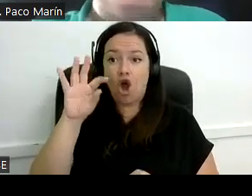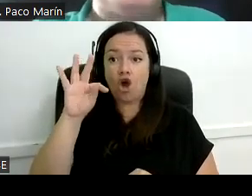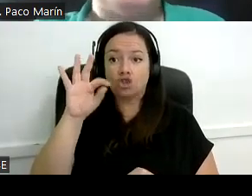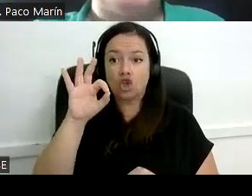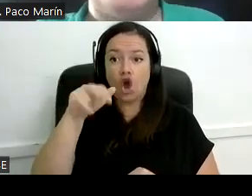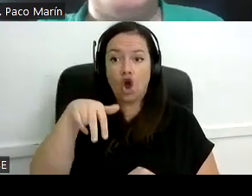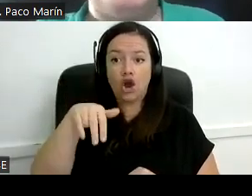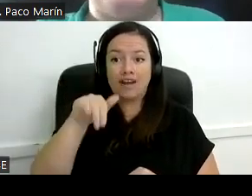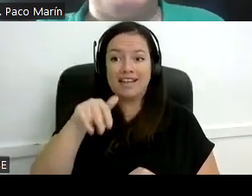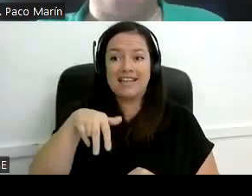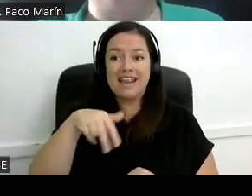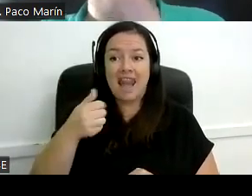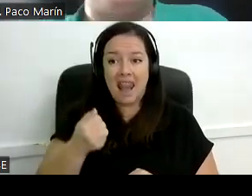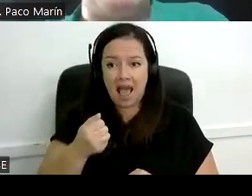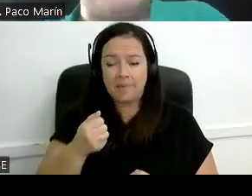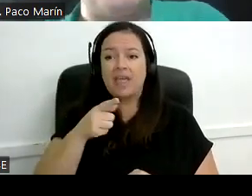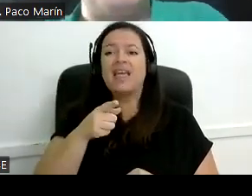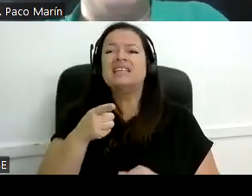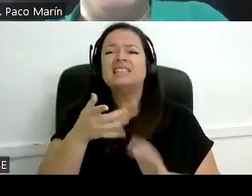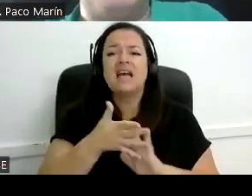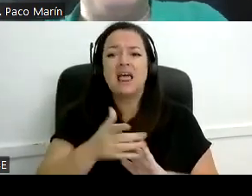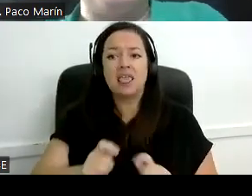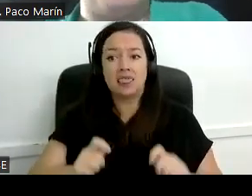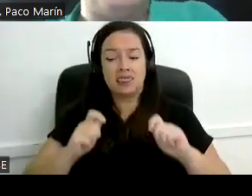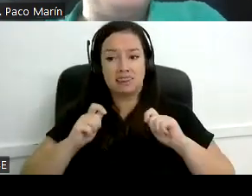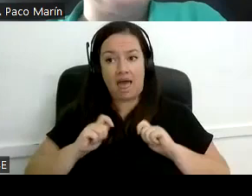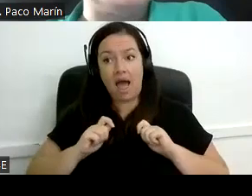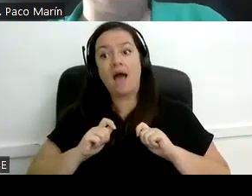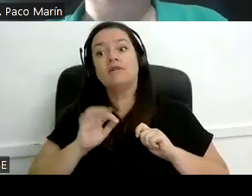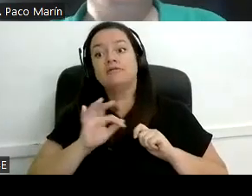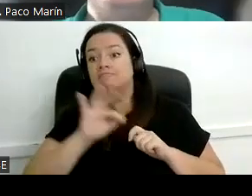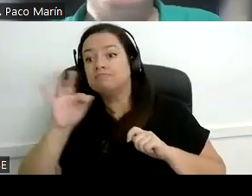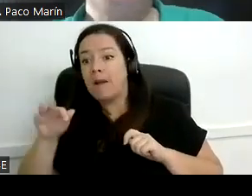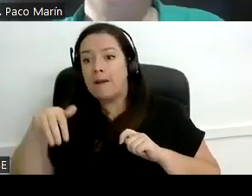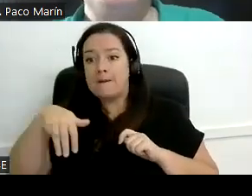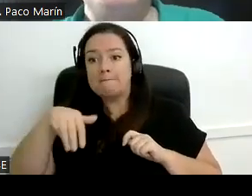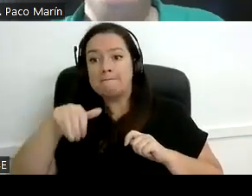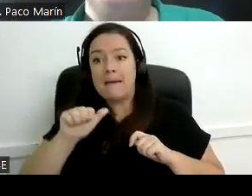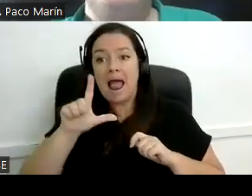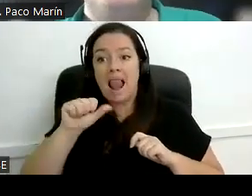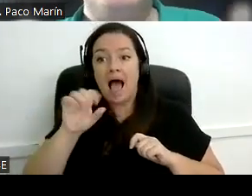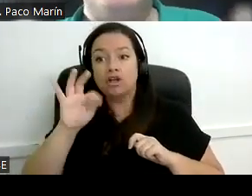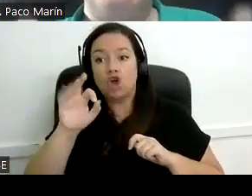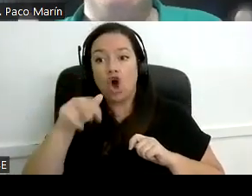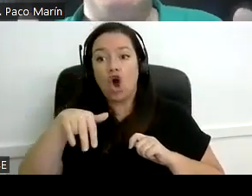acabamos de ver que era el precursor de la melatonina, y la melatonina es la hormona del sueño. La serotonina,